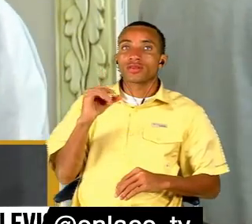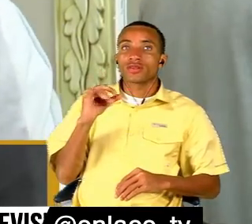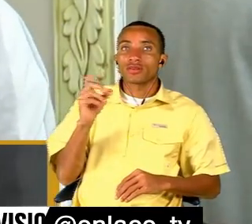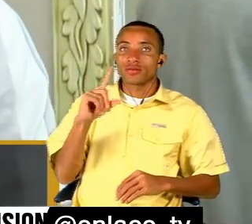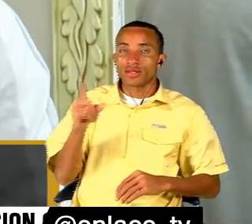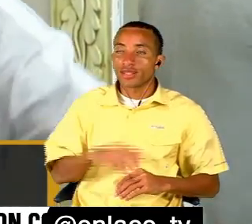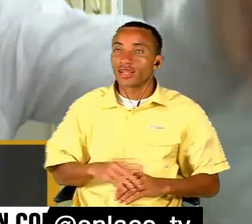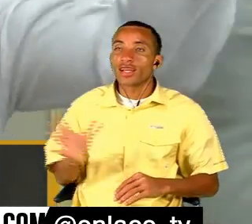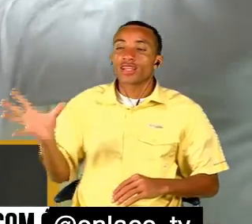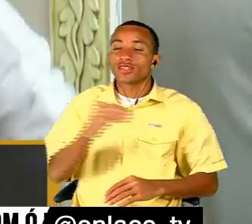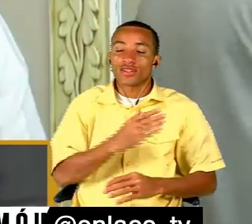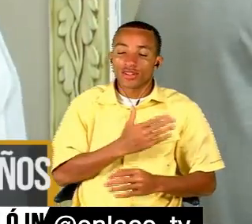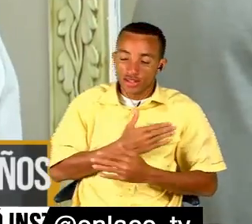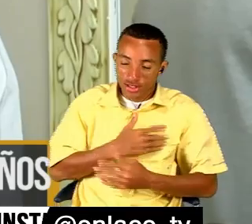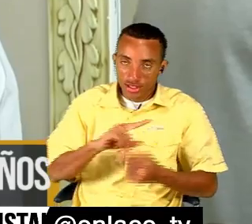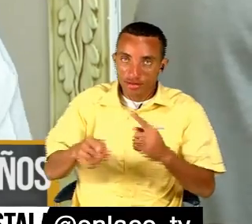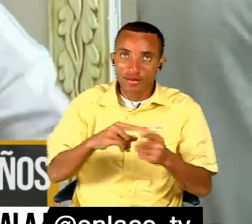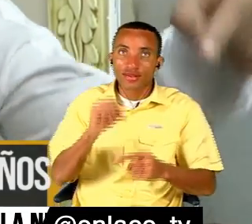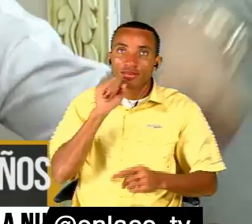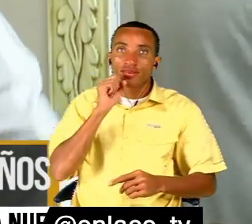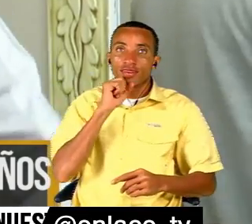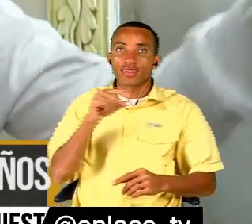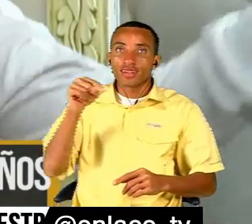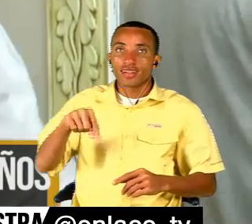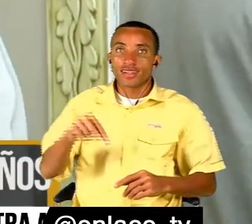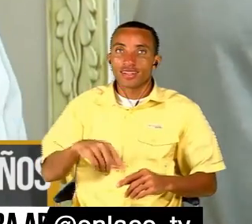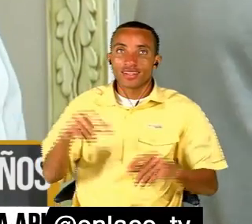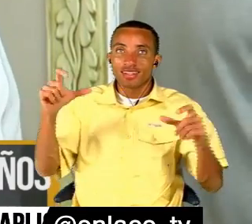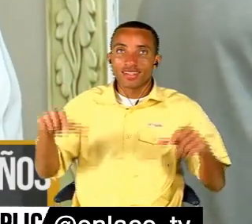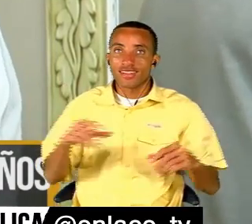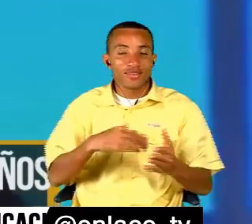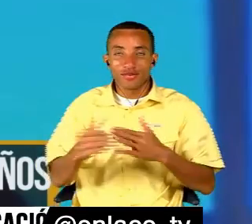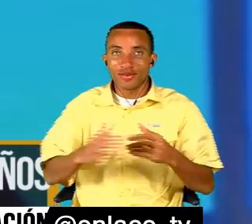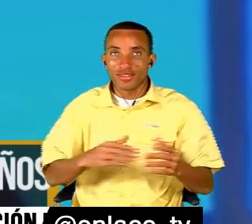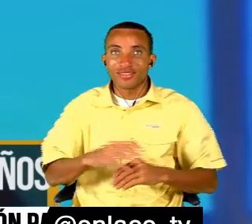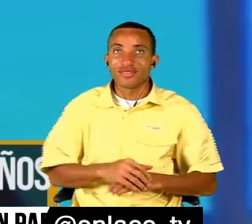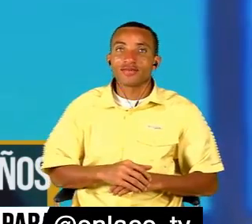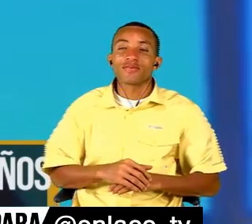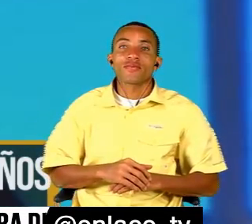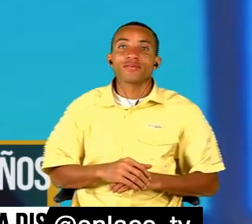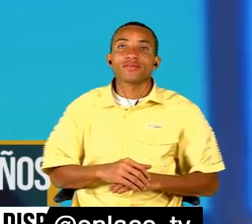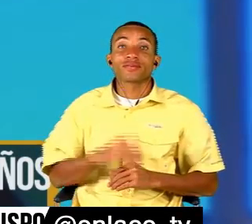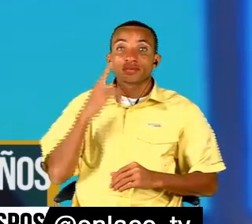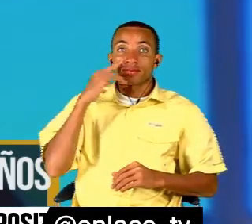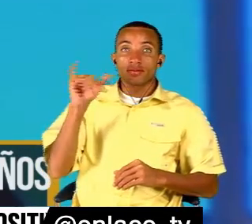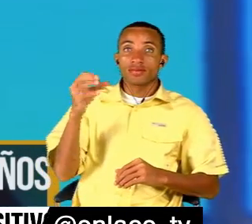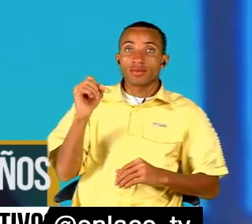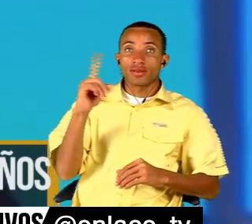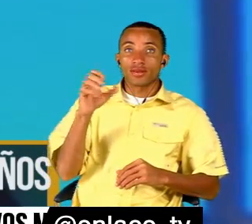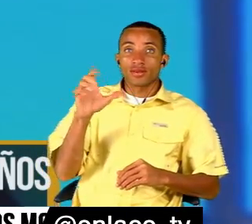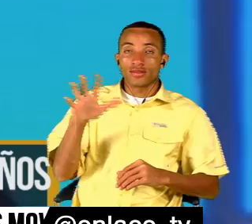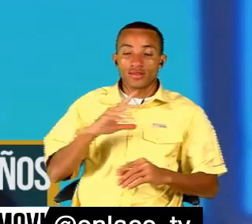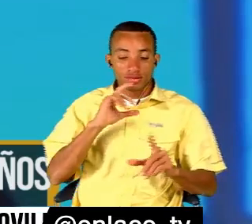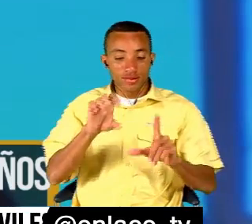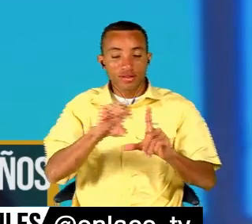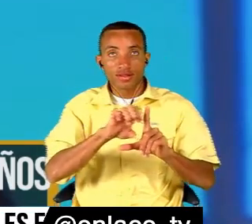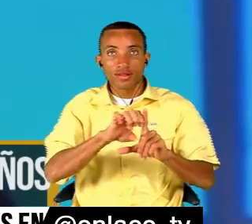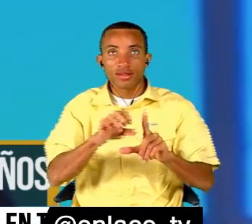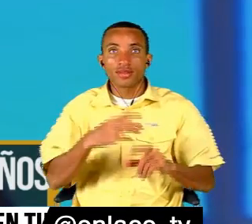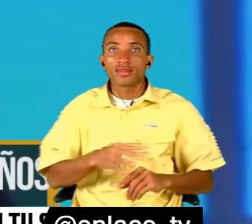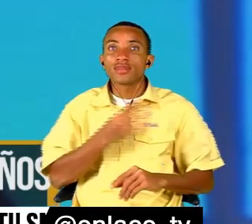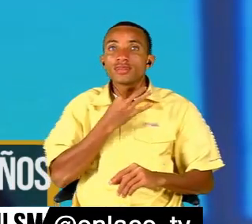mis amigos de Barranca Bermeja, la mejor ciudad del mundo, donde los palos están de adorno, pero no importa, los queremos mucho. Por su parte, José López se refirió a Enlace Noticias a manera de